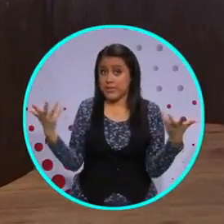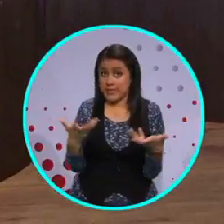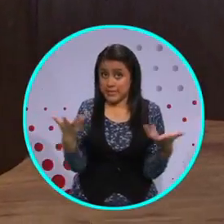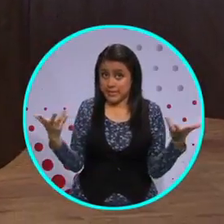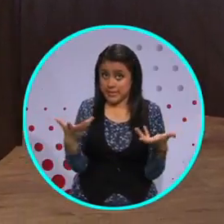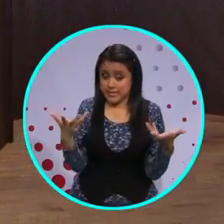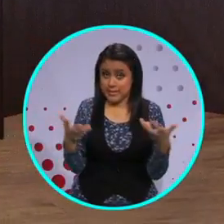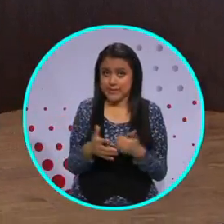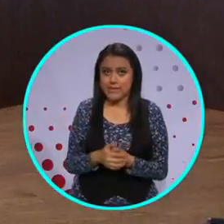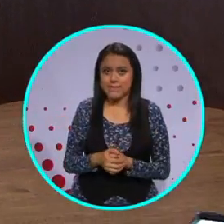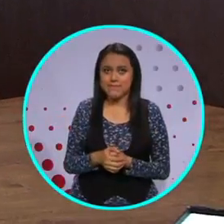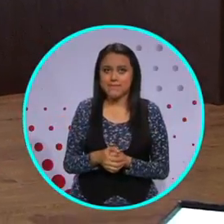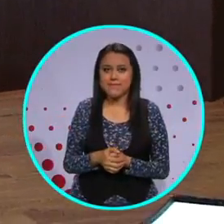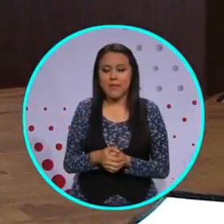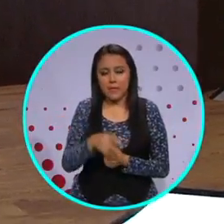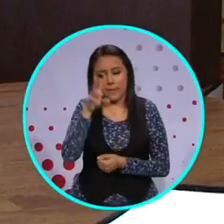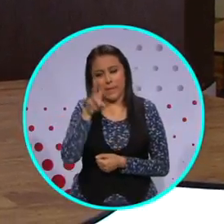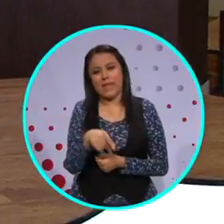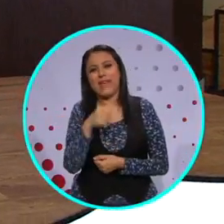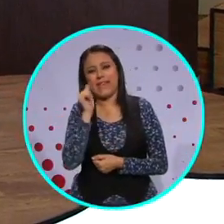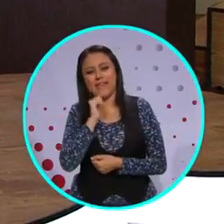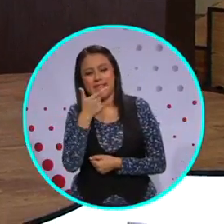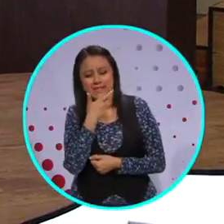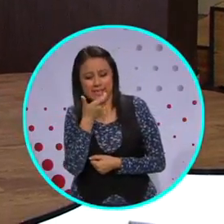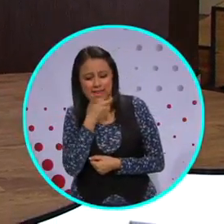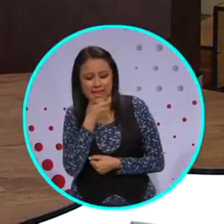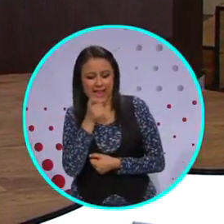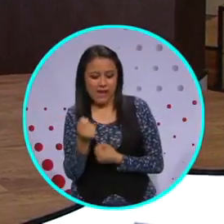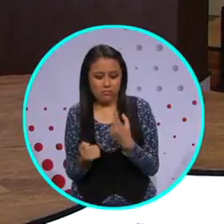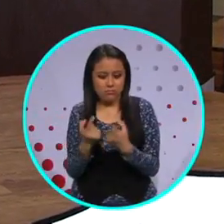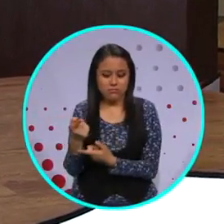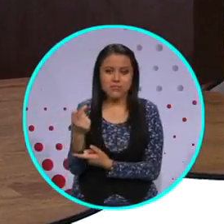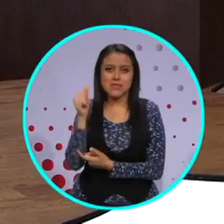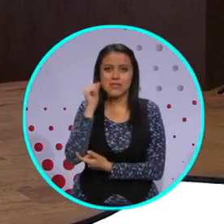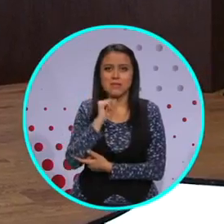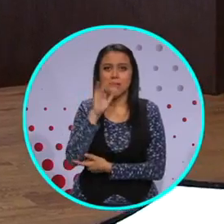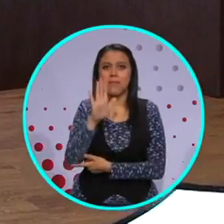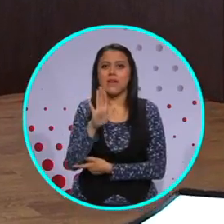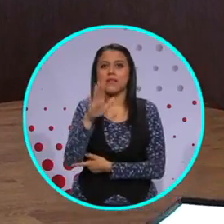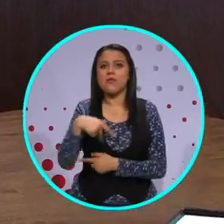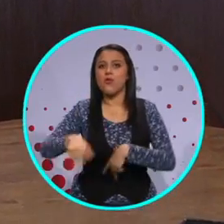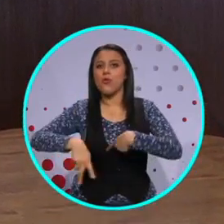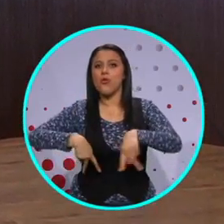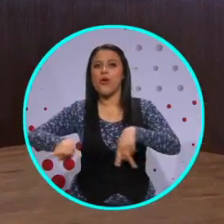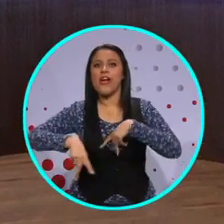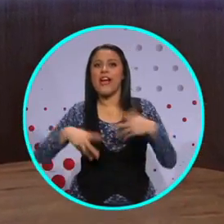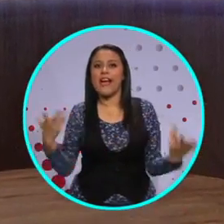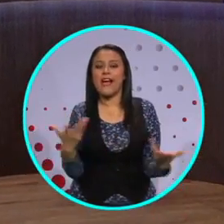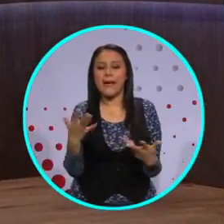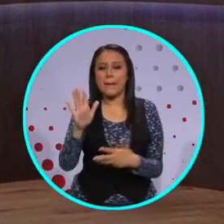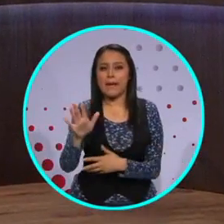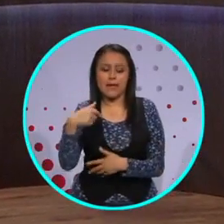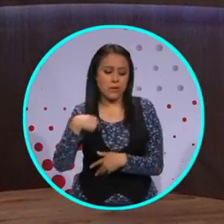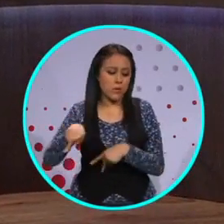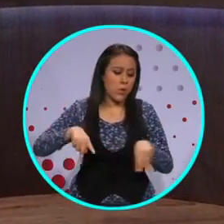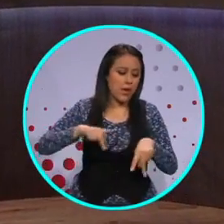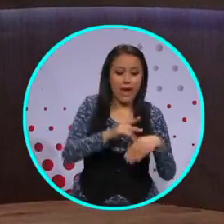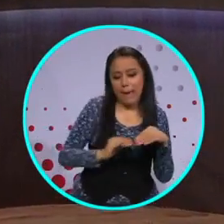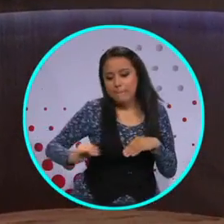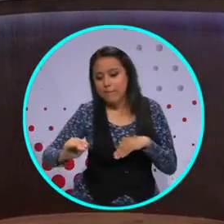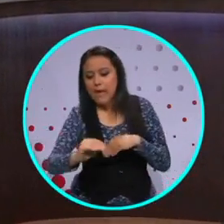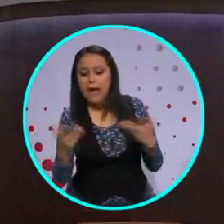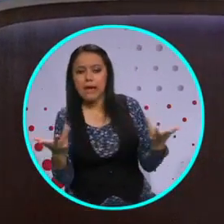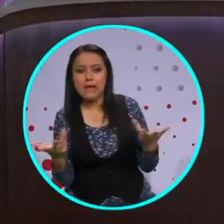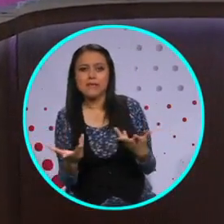ya ya me he divertido mucho yo viendo como nos trae en jaque juraría que es como partido fútbol y les haces un